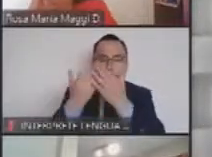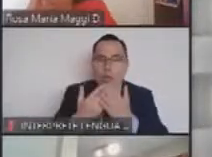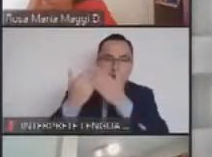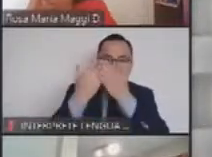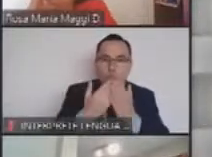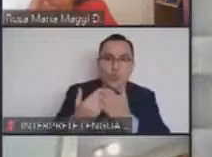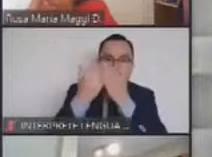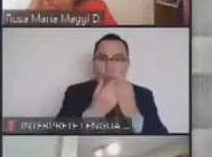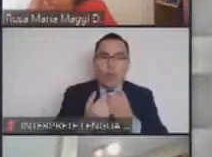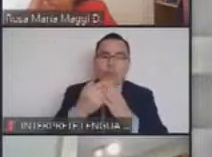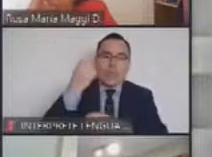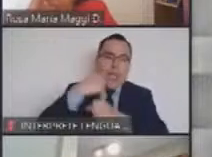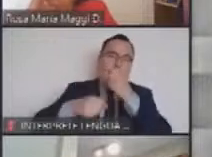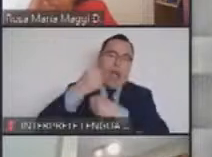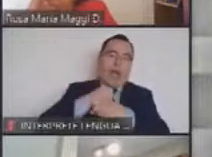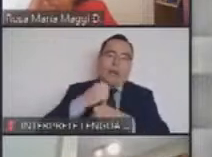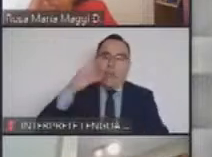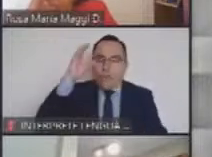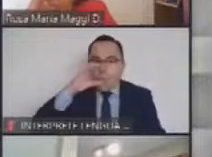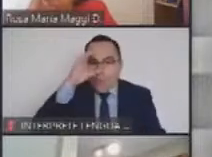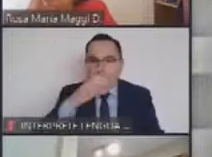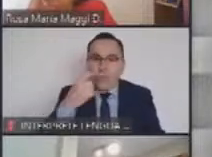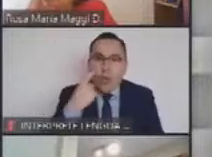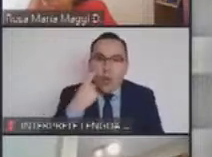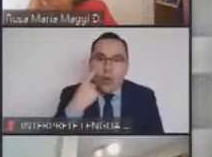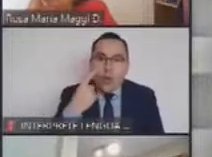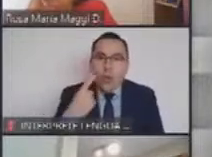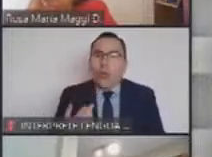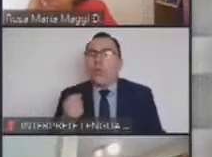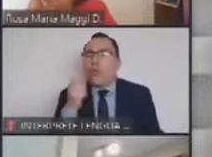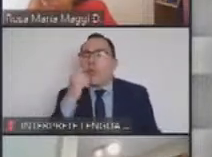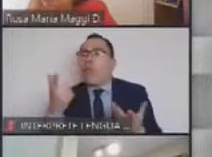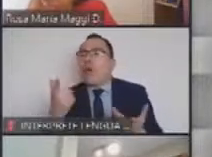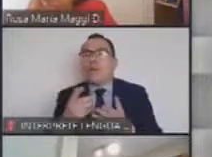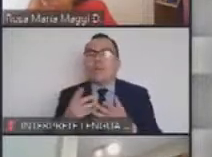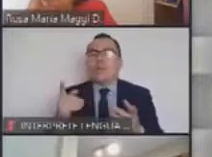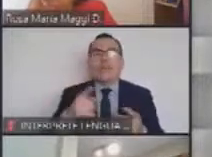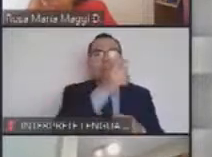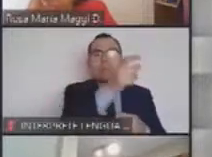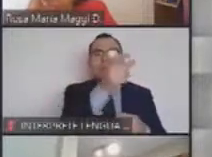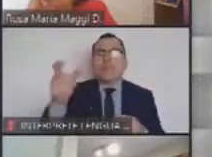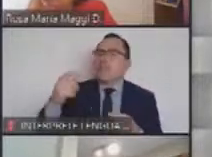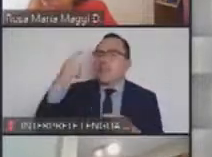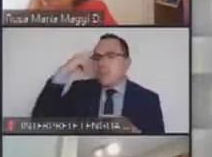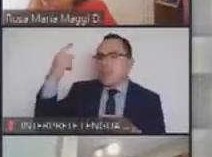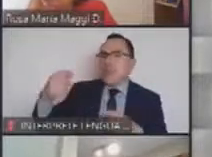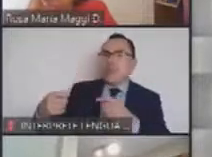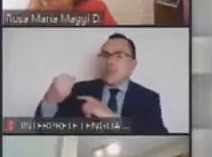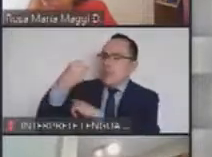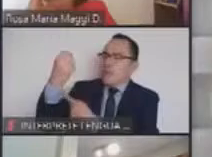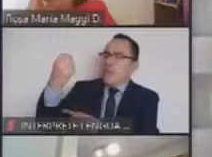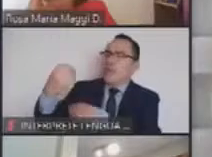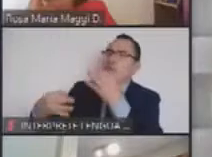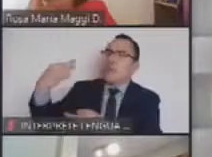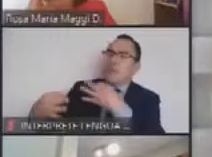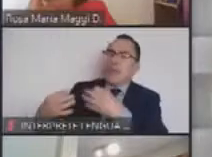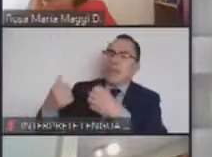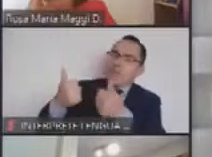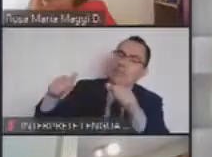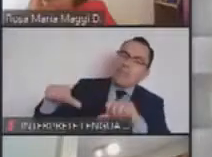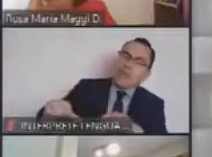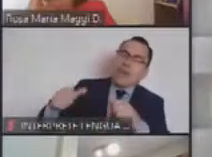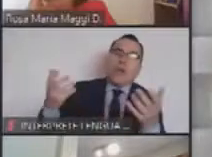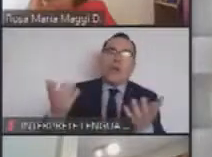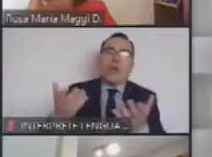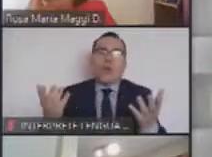ininterrumpidamente desde hace años, buscando conocer cuál es la percepción y la evaluación que se hace precisamente